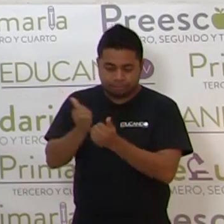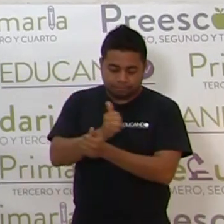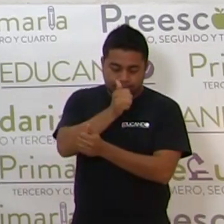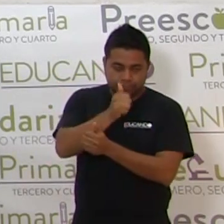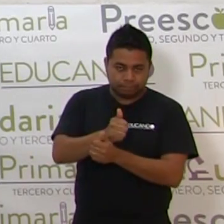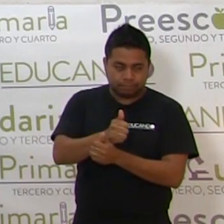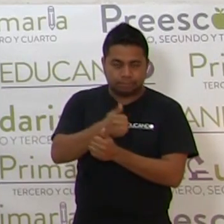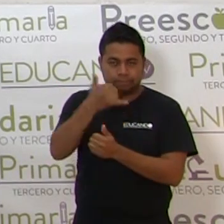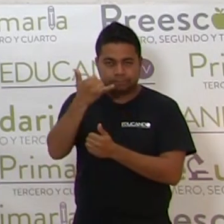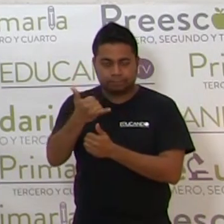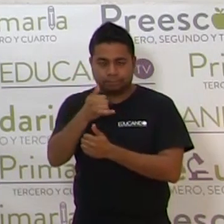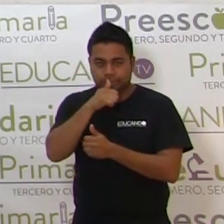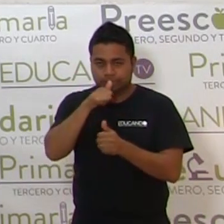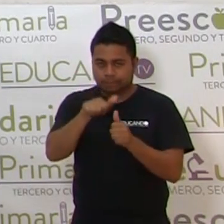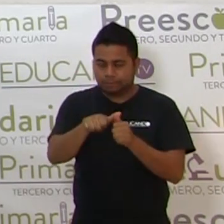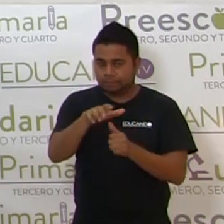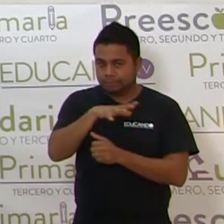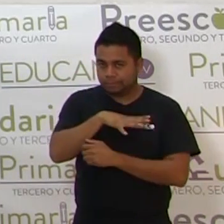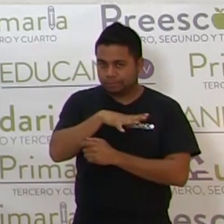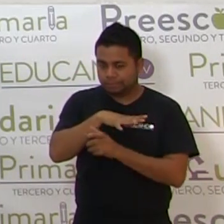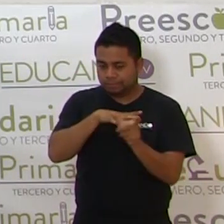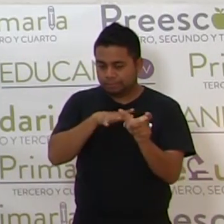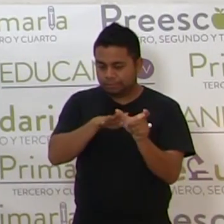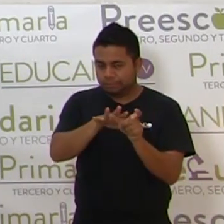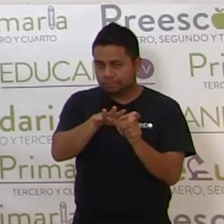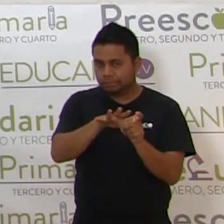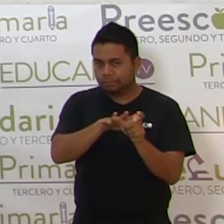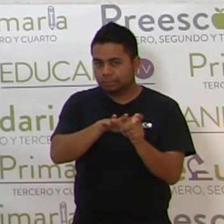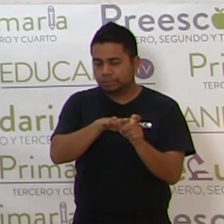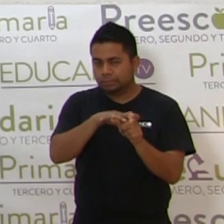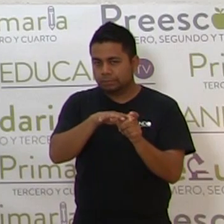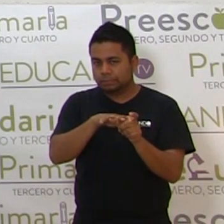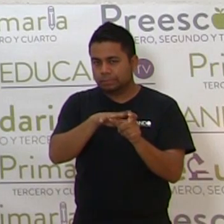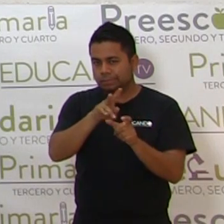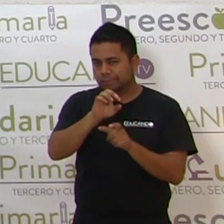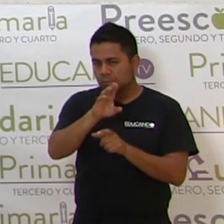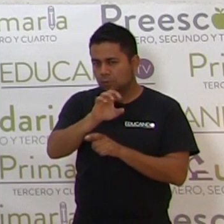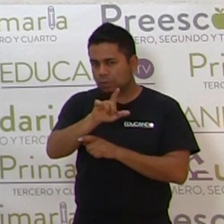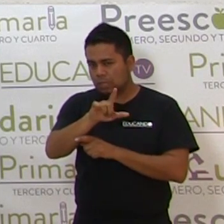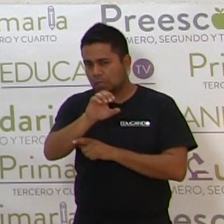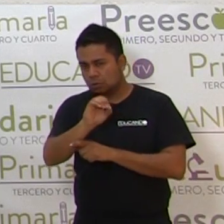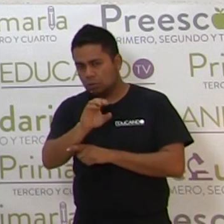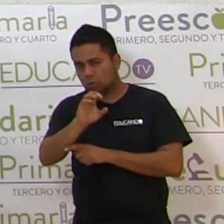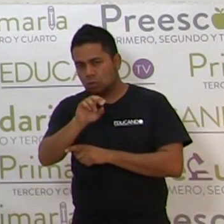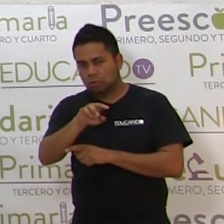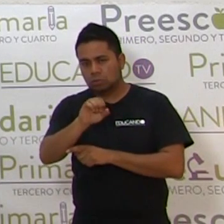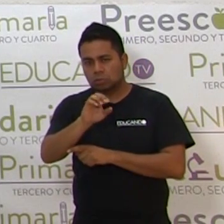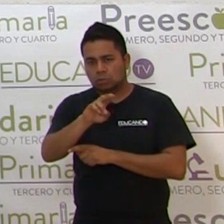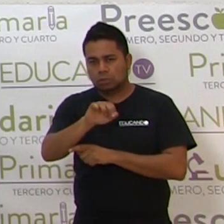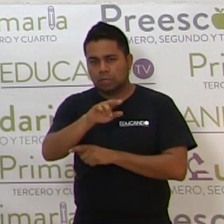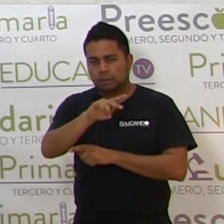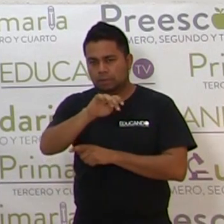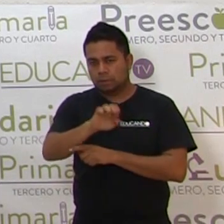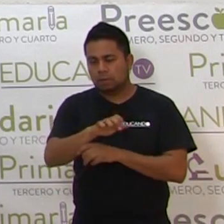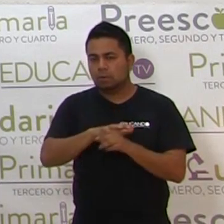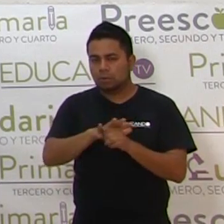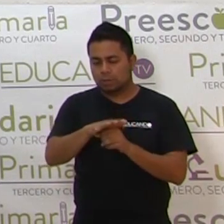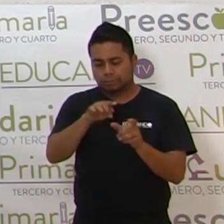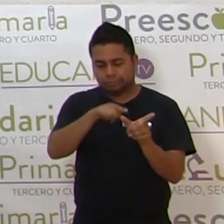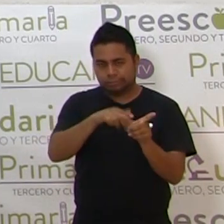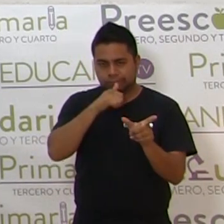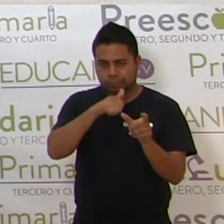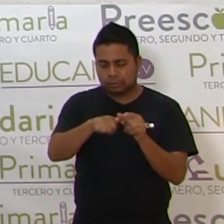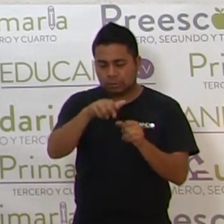tenemos una vocal o consonante. Es una consonante, ¿verdad?